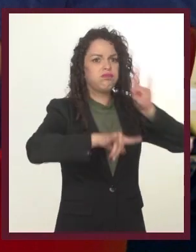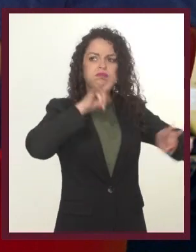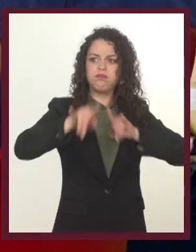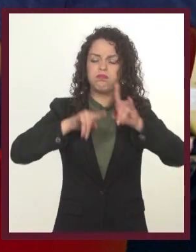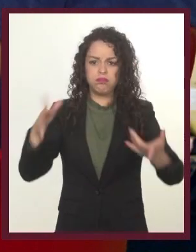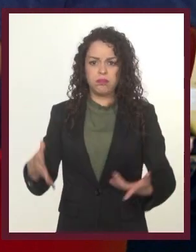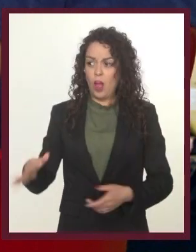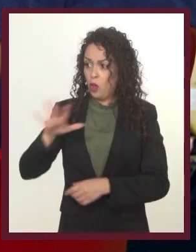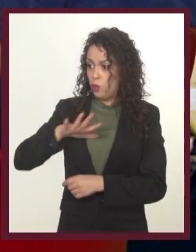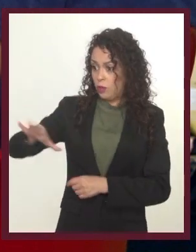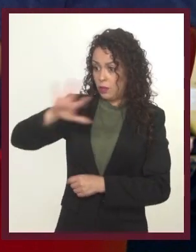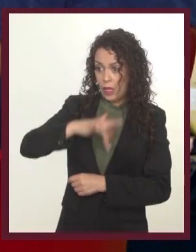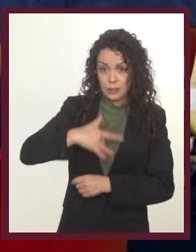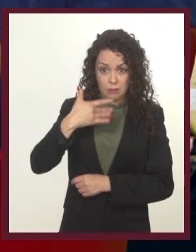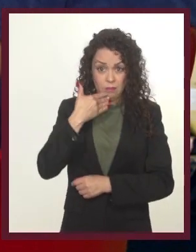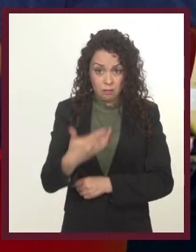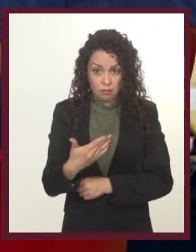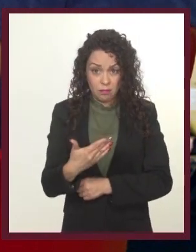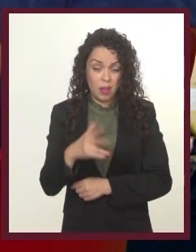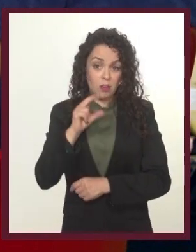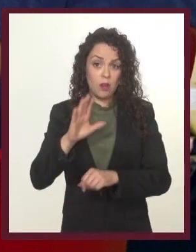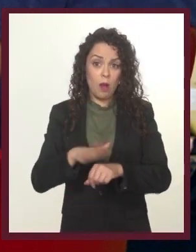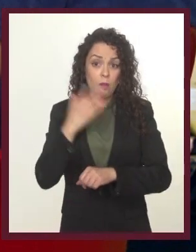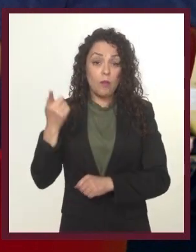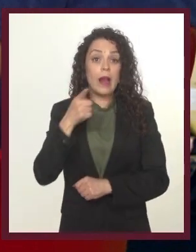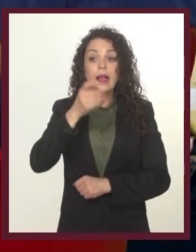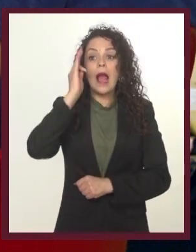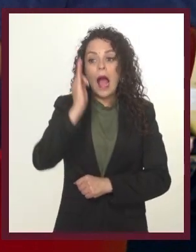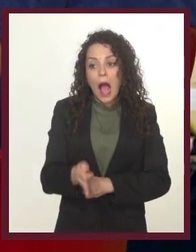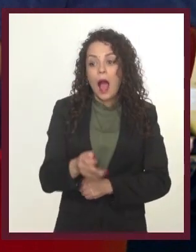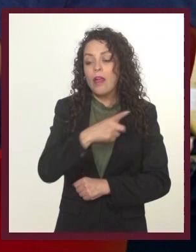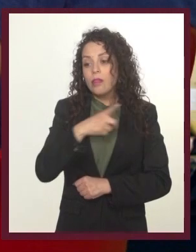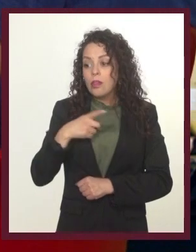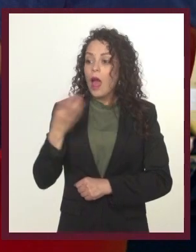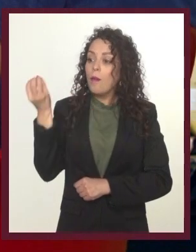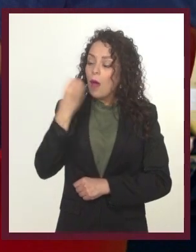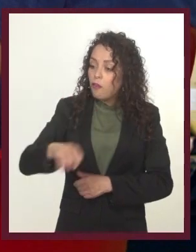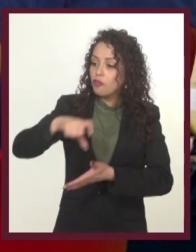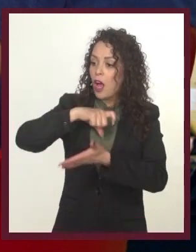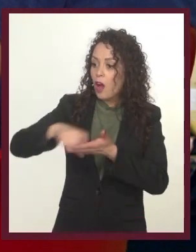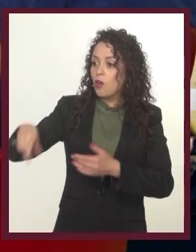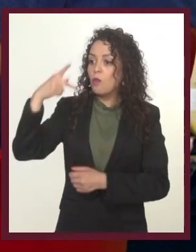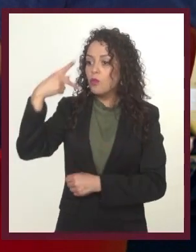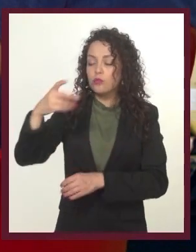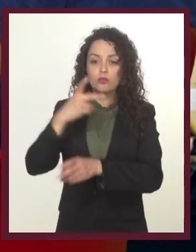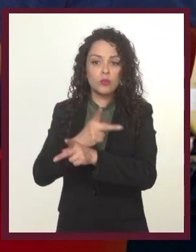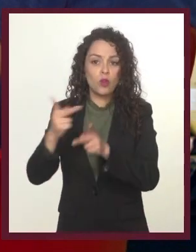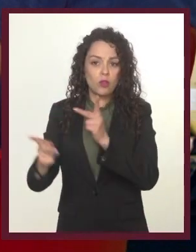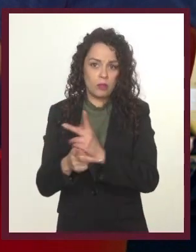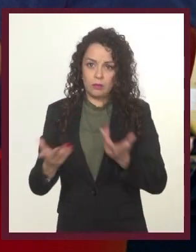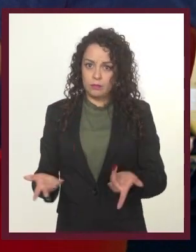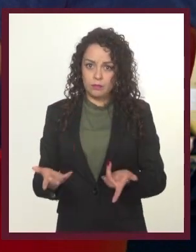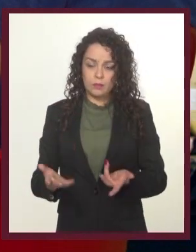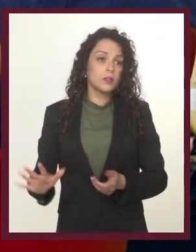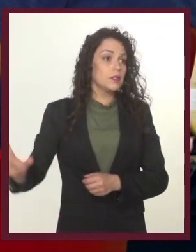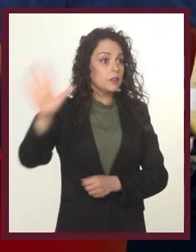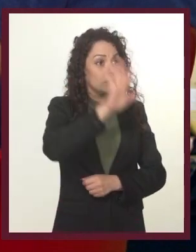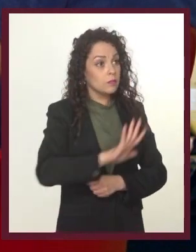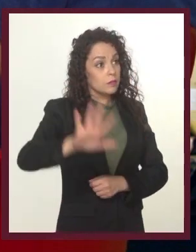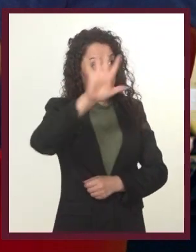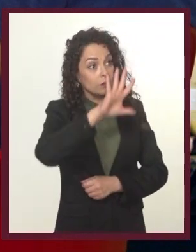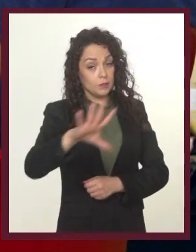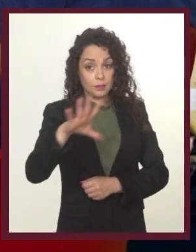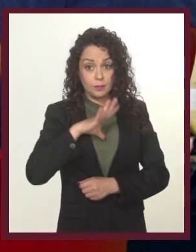de hacernos sentir incómodos si no compramos lo que nos venden. Esperan poder gritarnos su mensaje en nuestras caras desde cualquier superficie